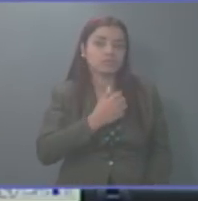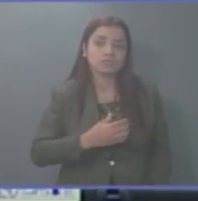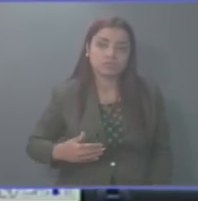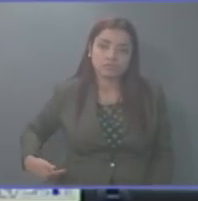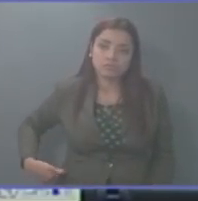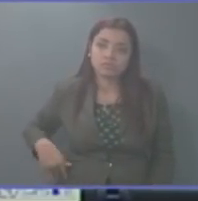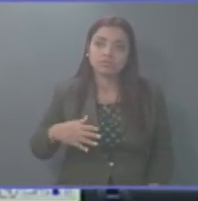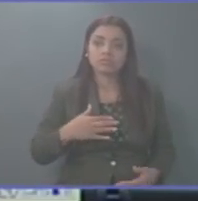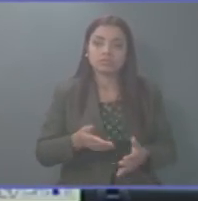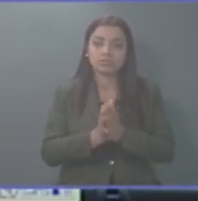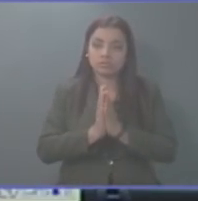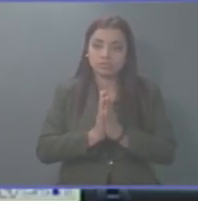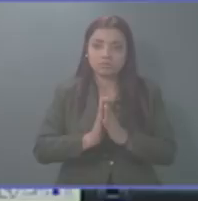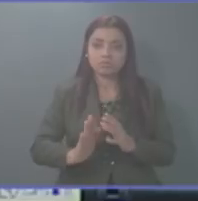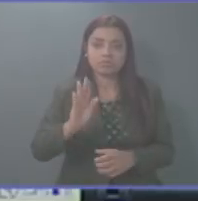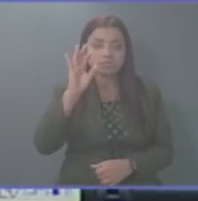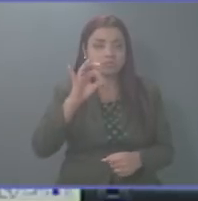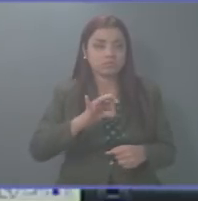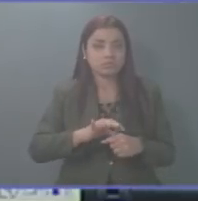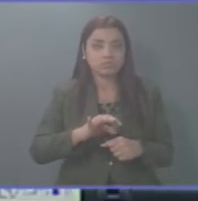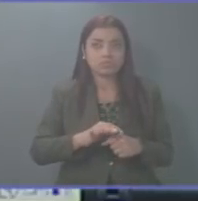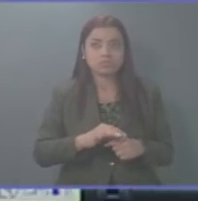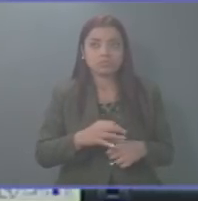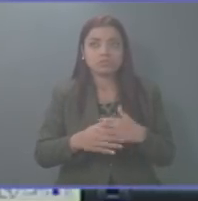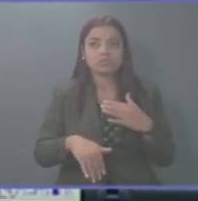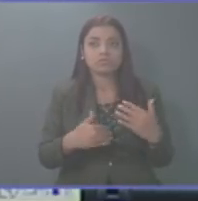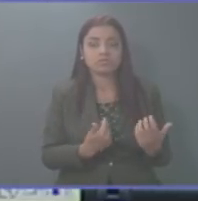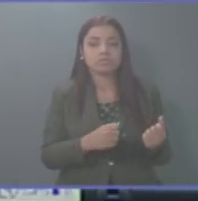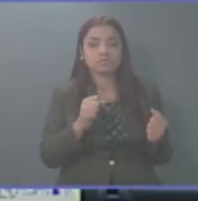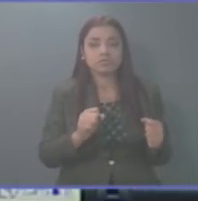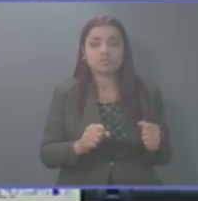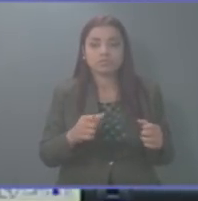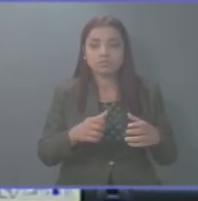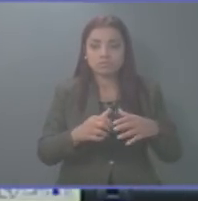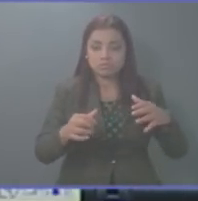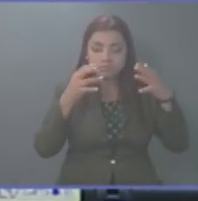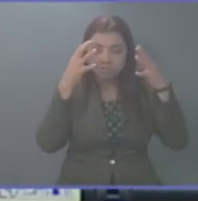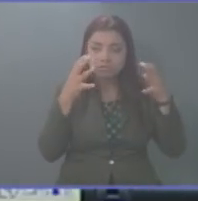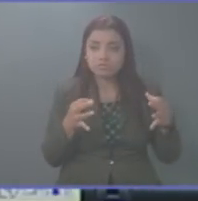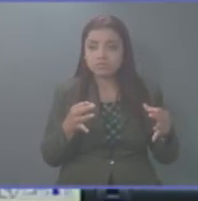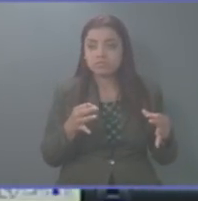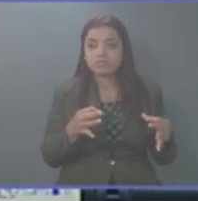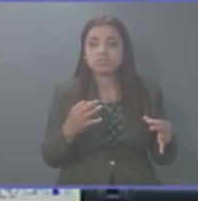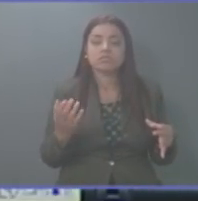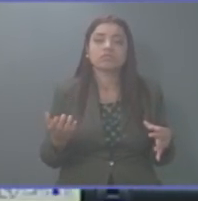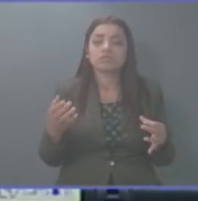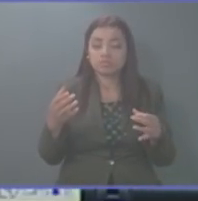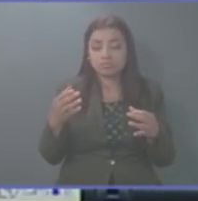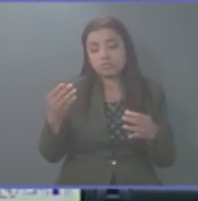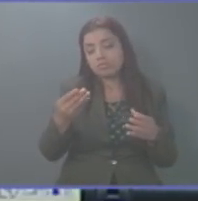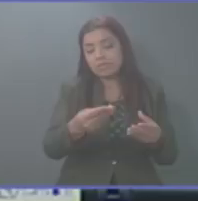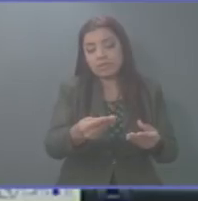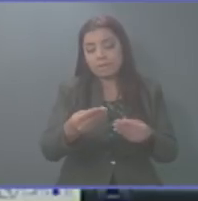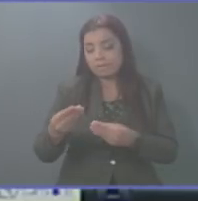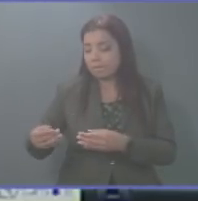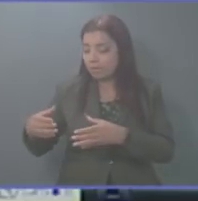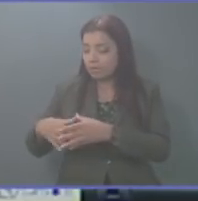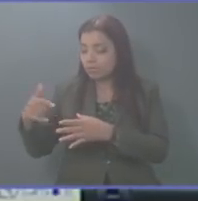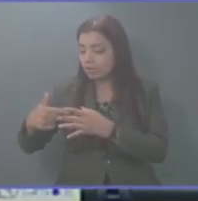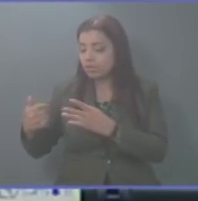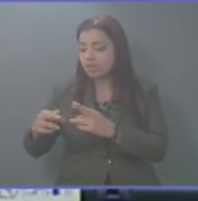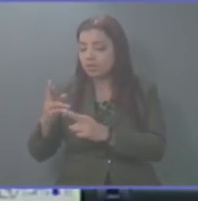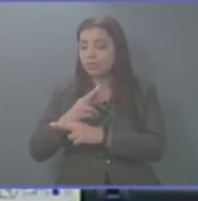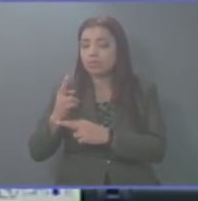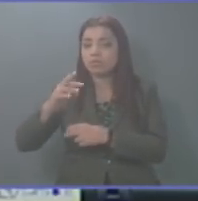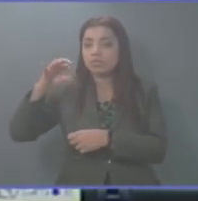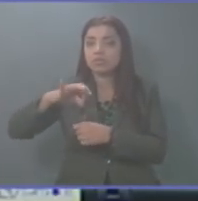le pido que someta a votación el hecho de que este dictamen pueda regresar a la Comisión de Reformas Electorales